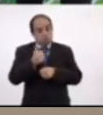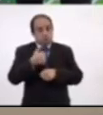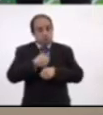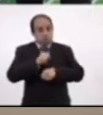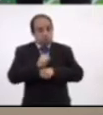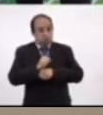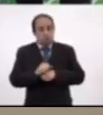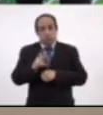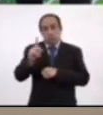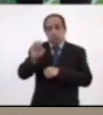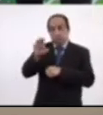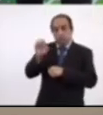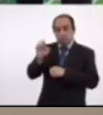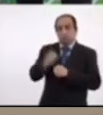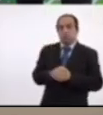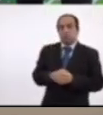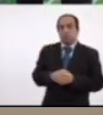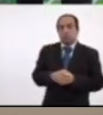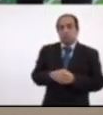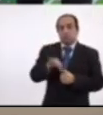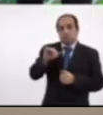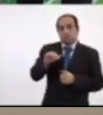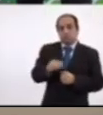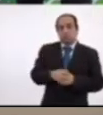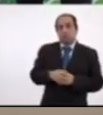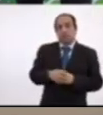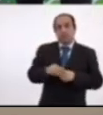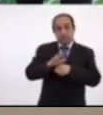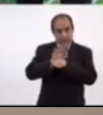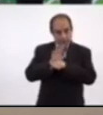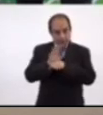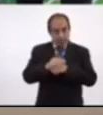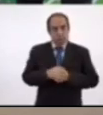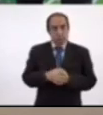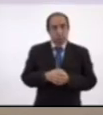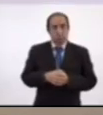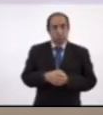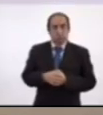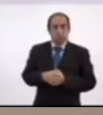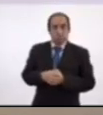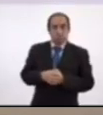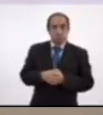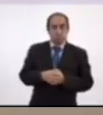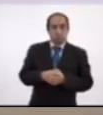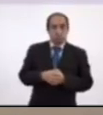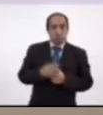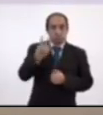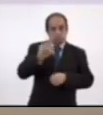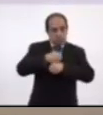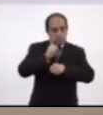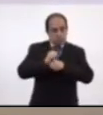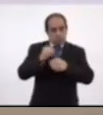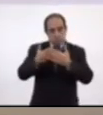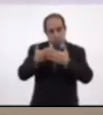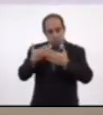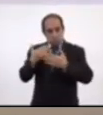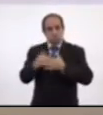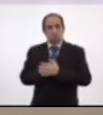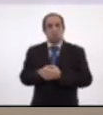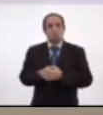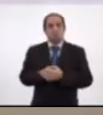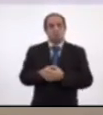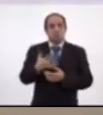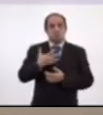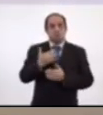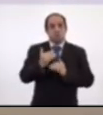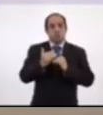Pepe. Sí, en el caso de cines, hace 2 semanas, de hecho, tuvimos un